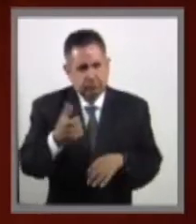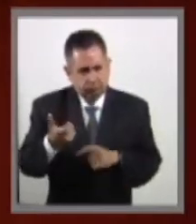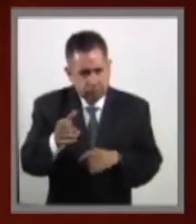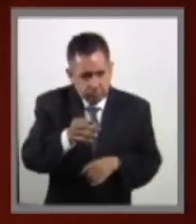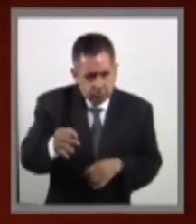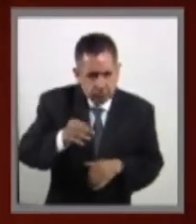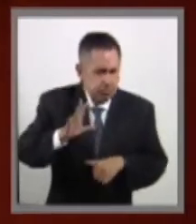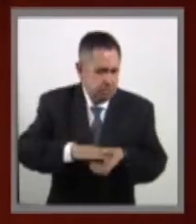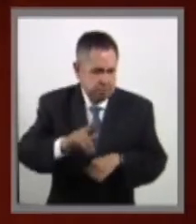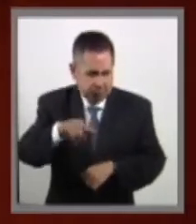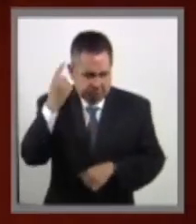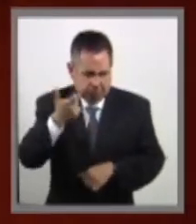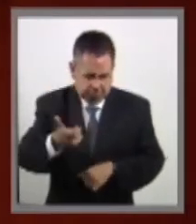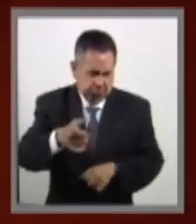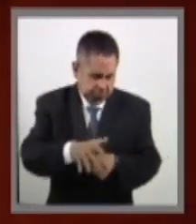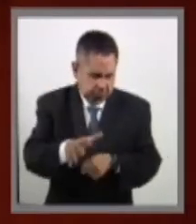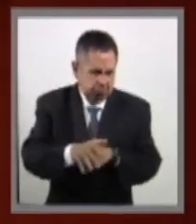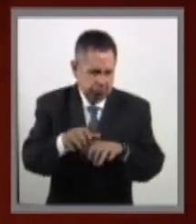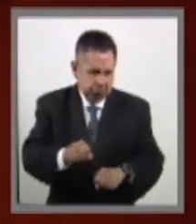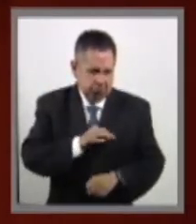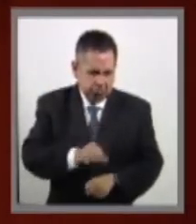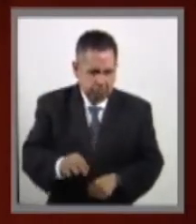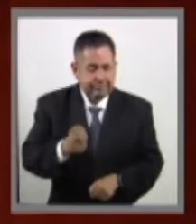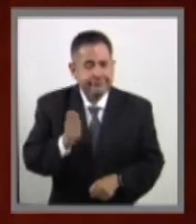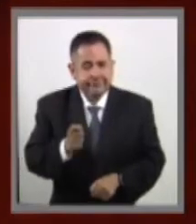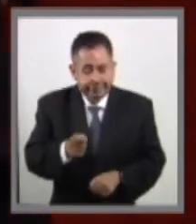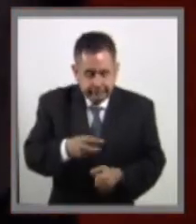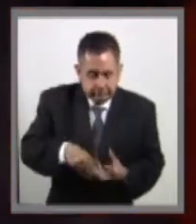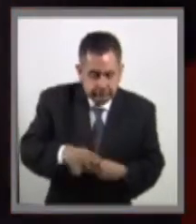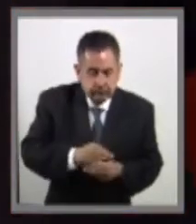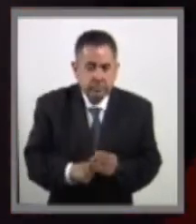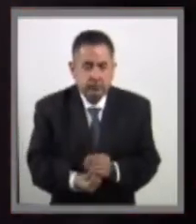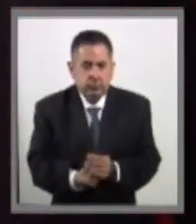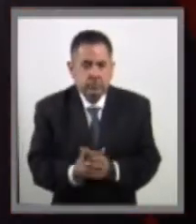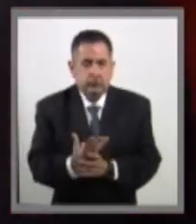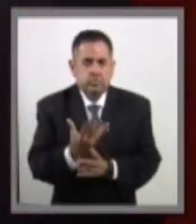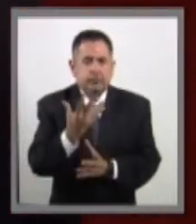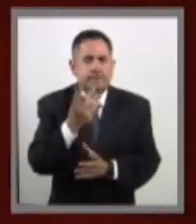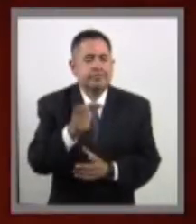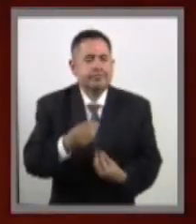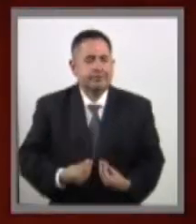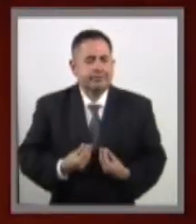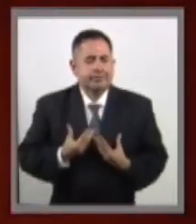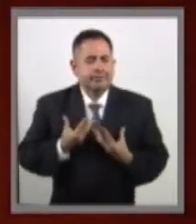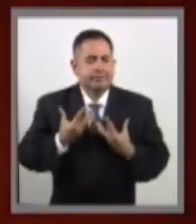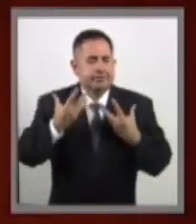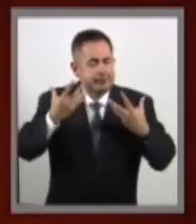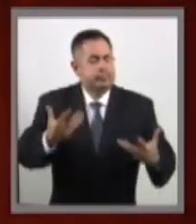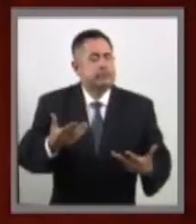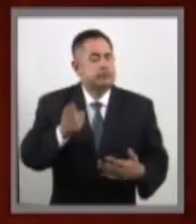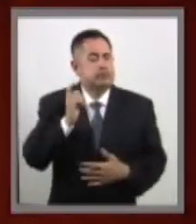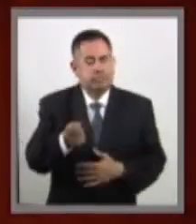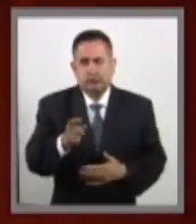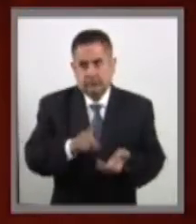económica, representa el inicio de la vida en el campo. Nuestro país,